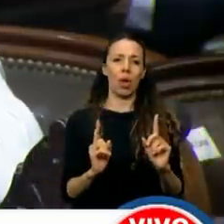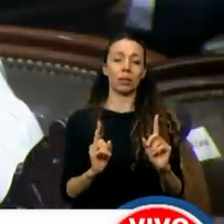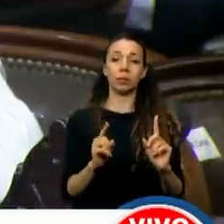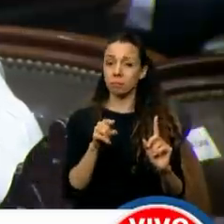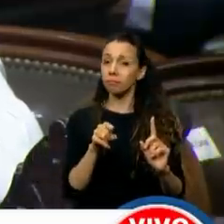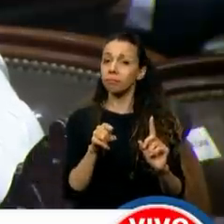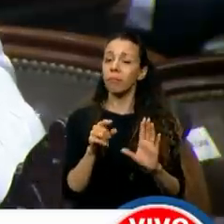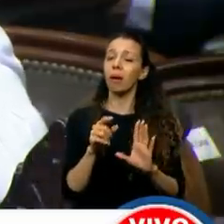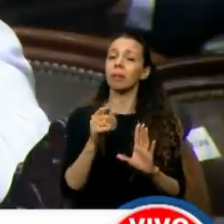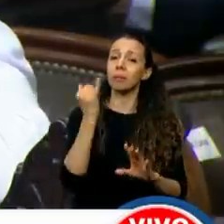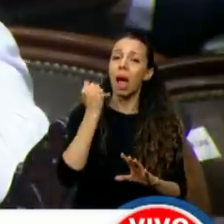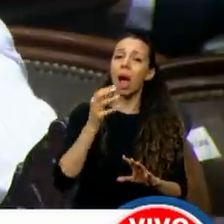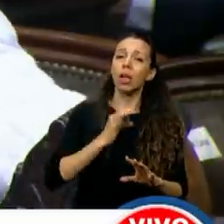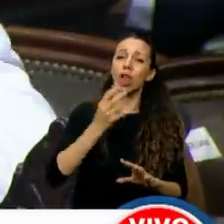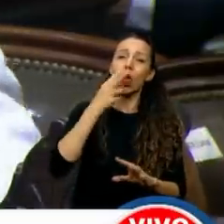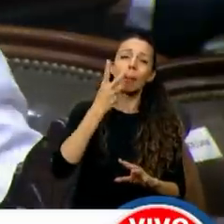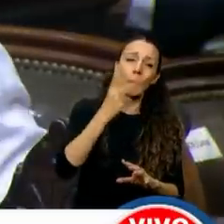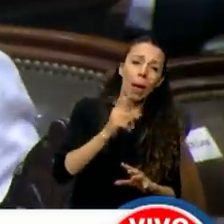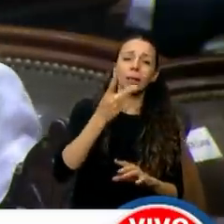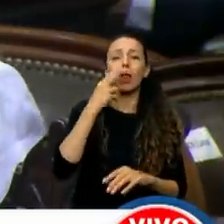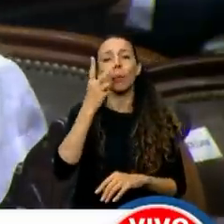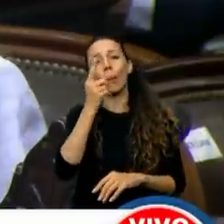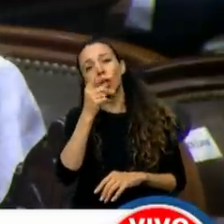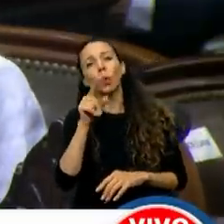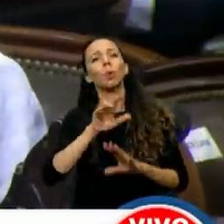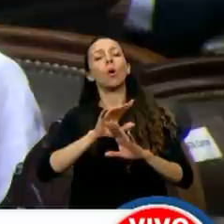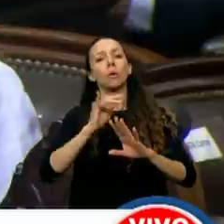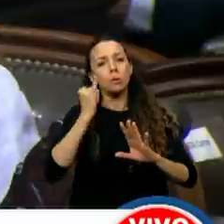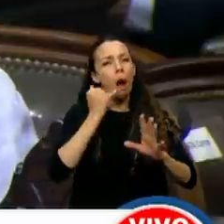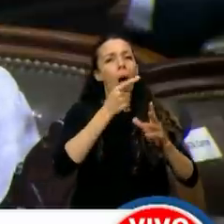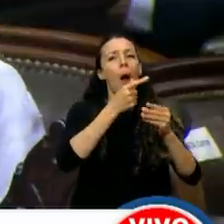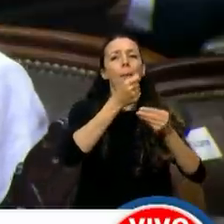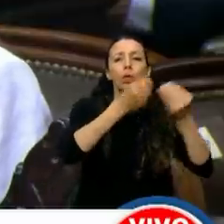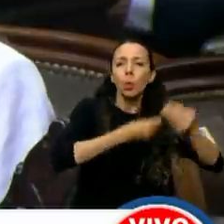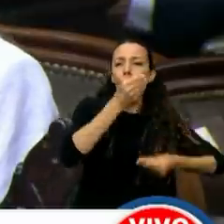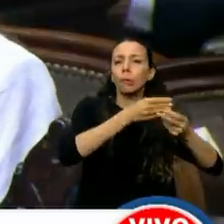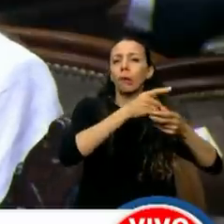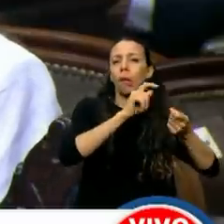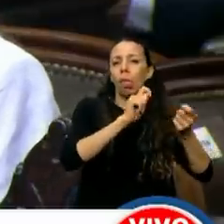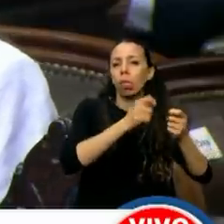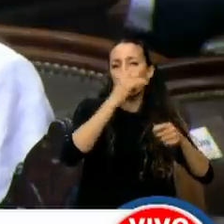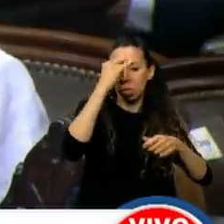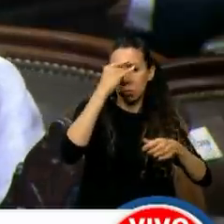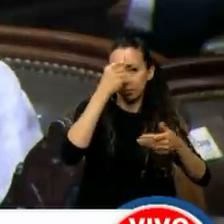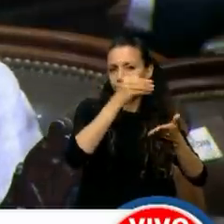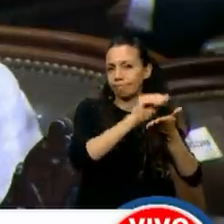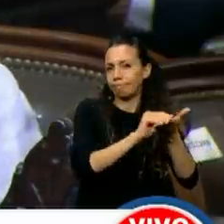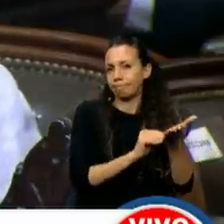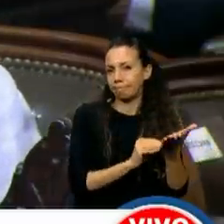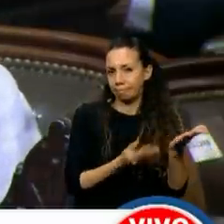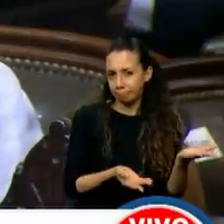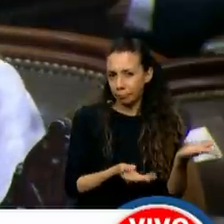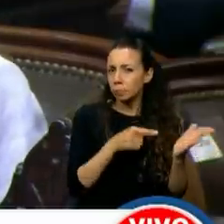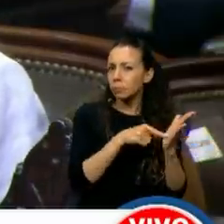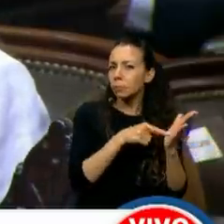el 2020 en el 2021 venimos dibujando estos presupuestos y esto también tiene que ver con que apenas están